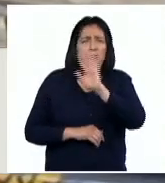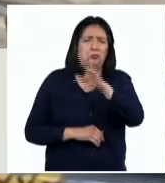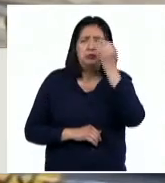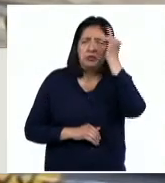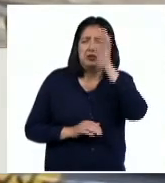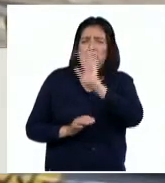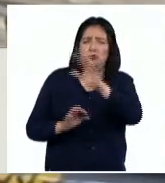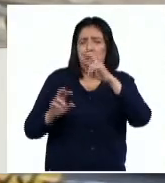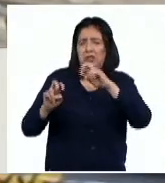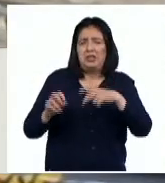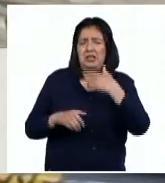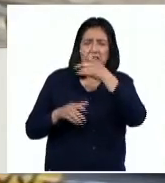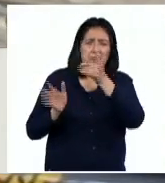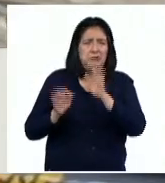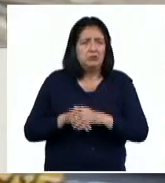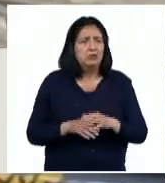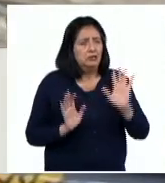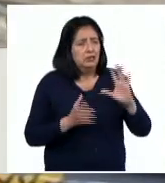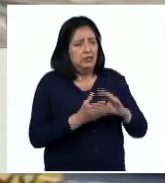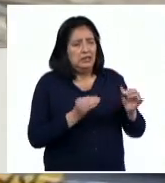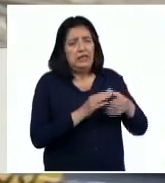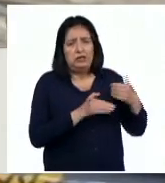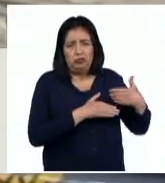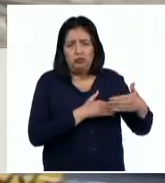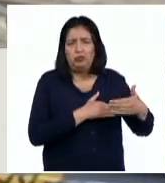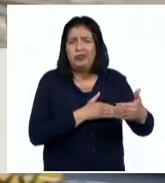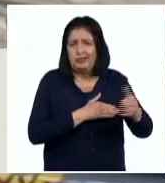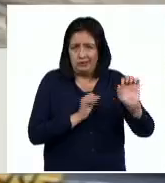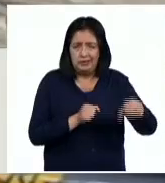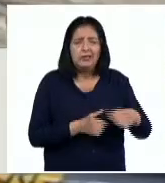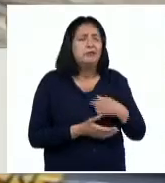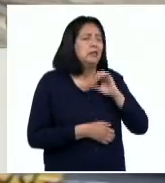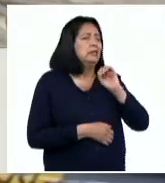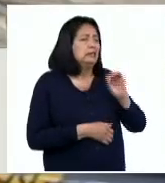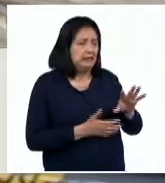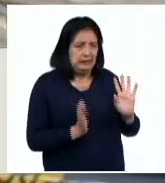y sus análisis y sus conclusiones. Es la historia la que va a juzgar